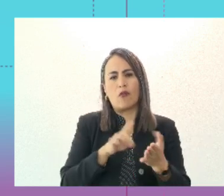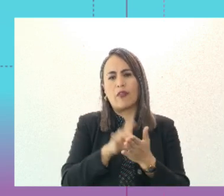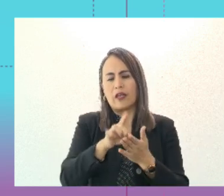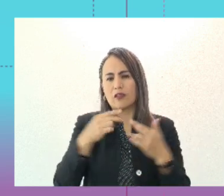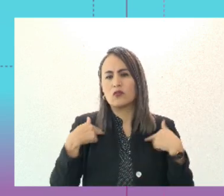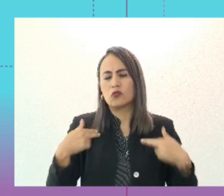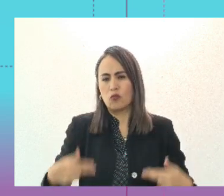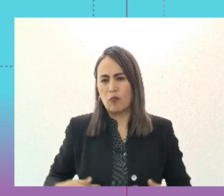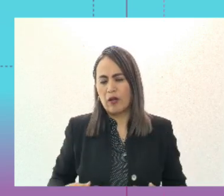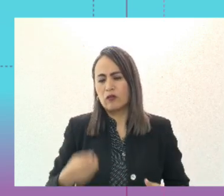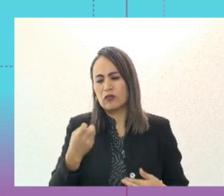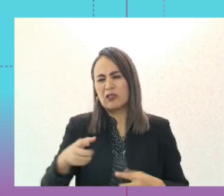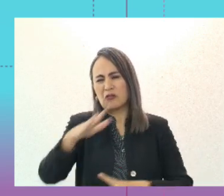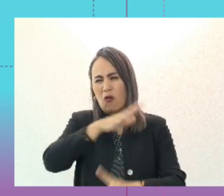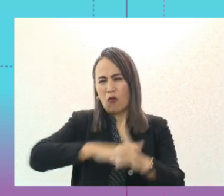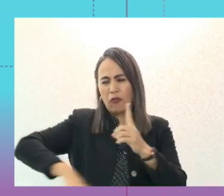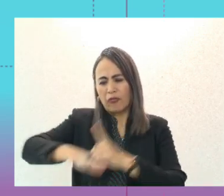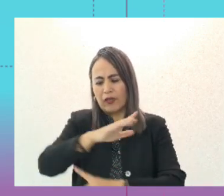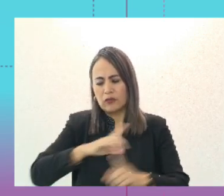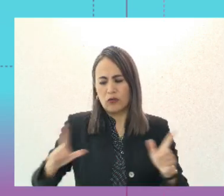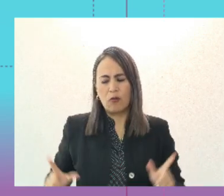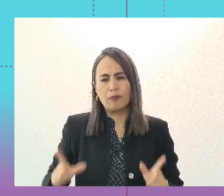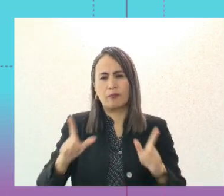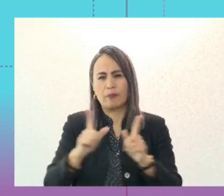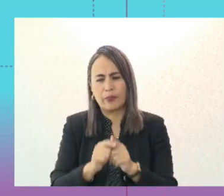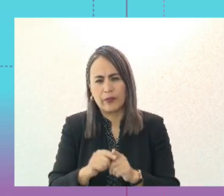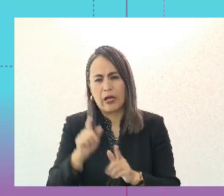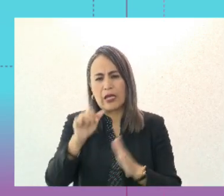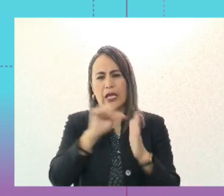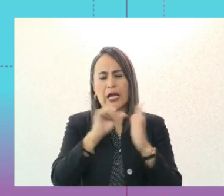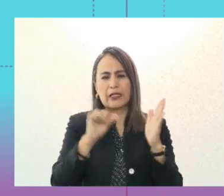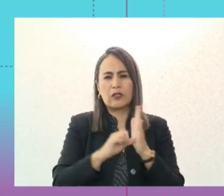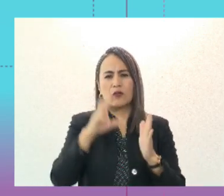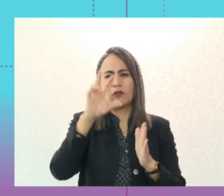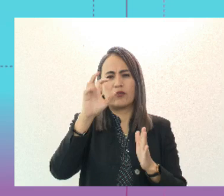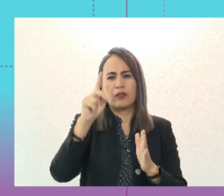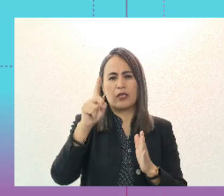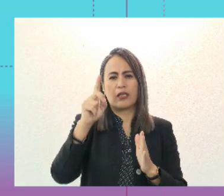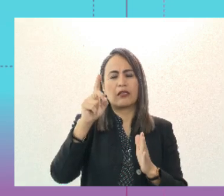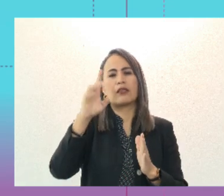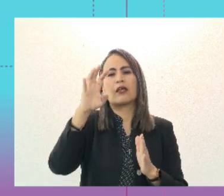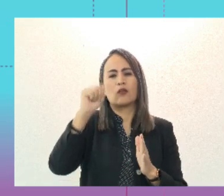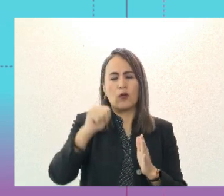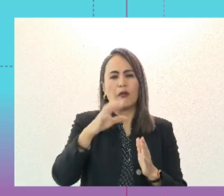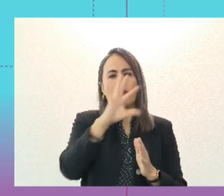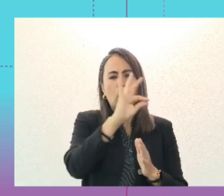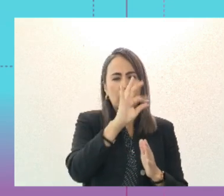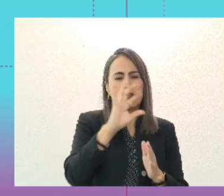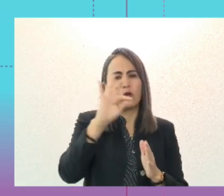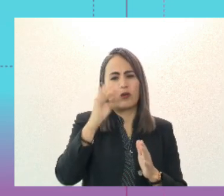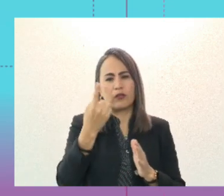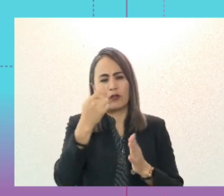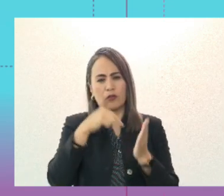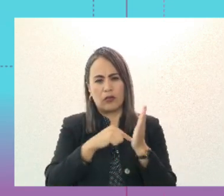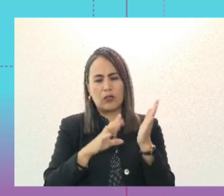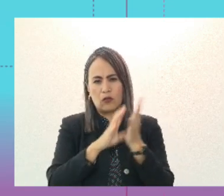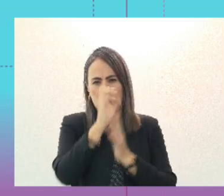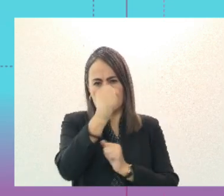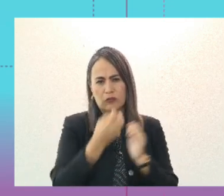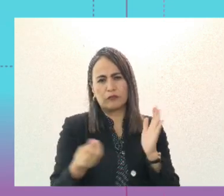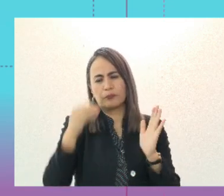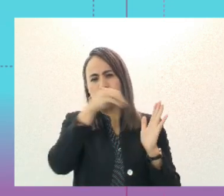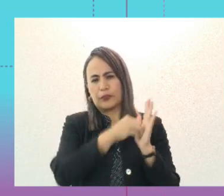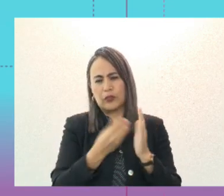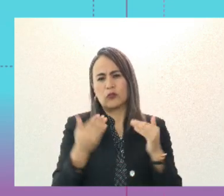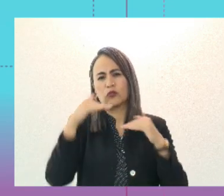muy resumido, básicamente, de lo que refiere nuestros artículos 39, 40 y 41 de la Constitución. Habla sobre la